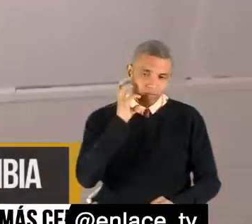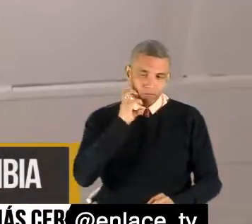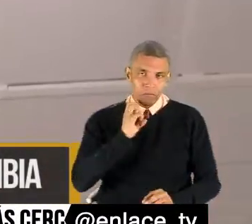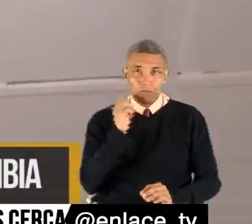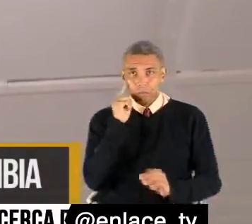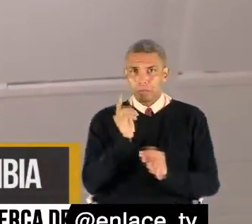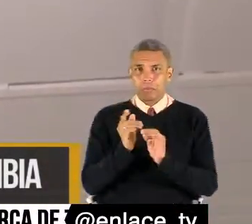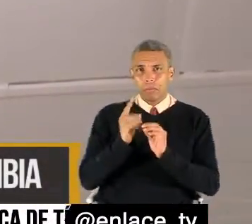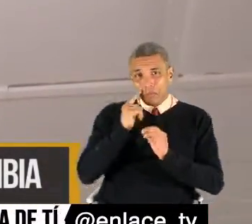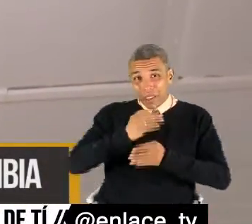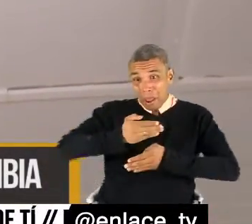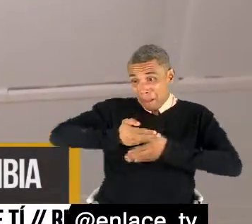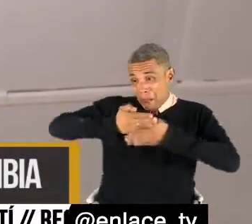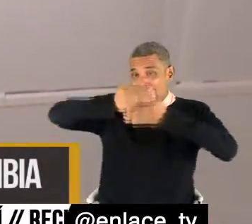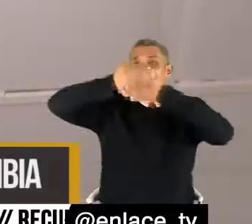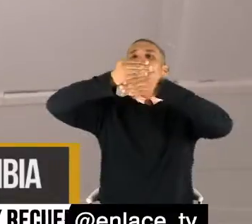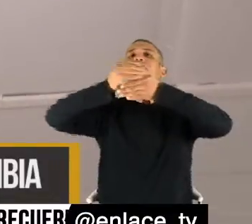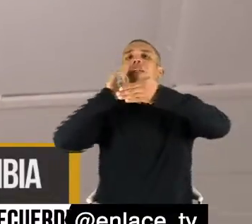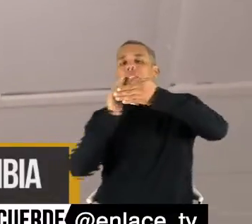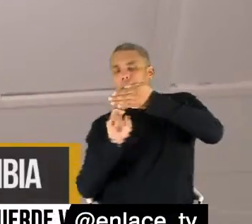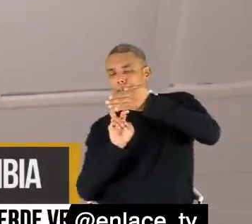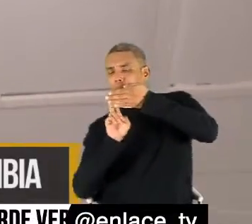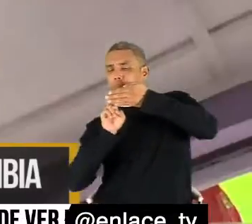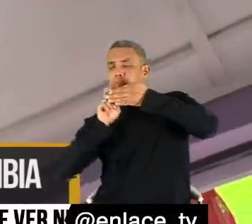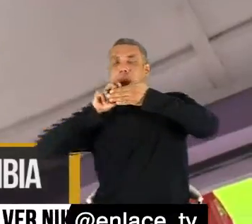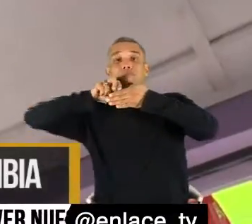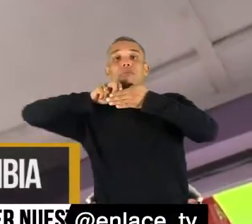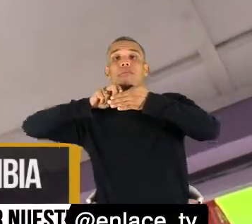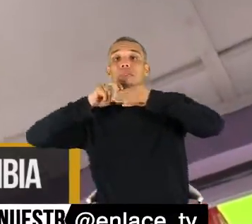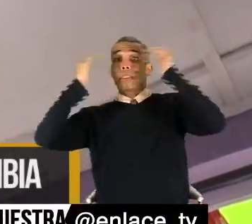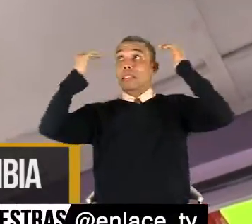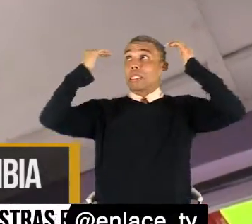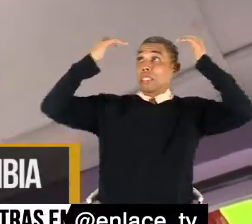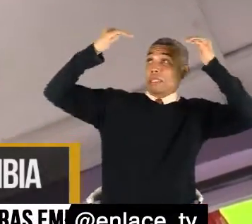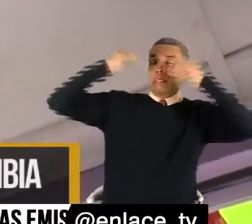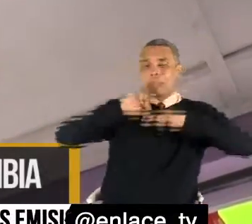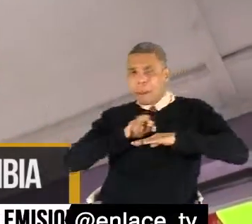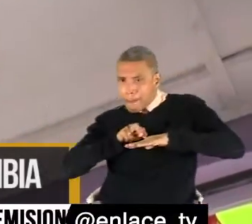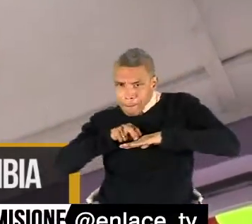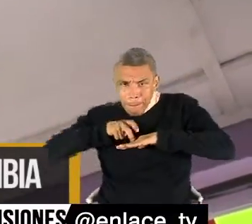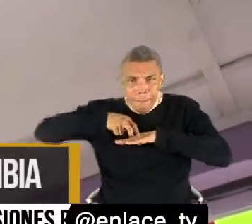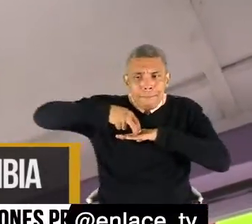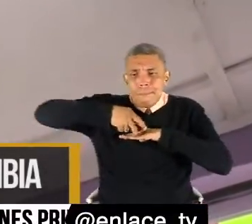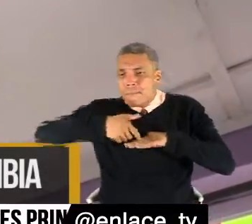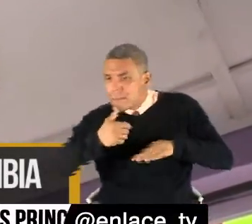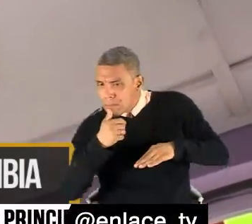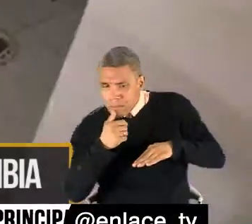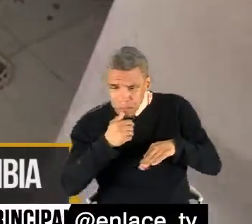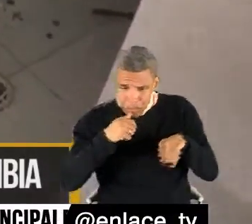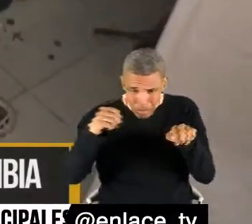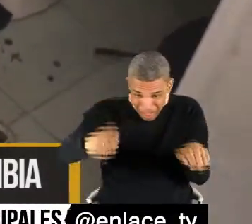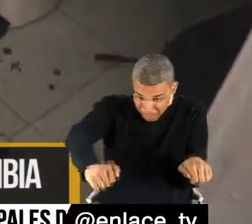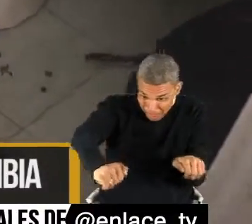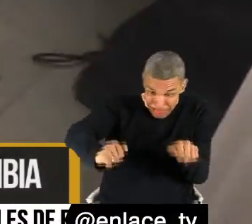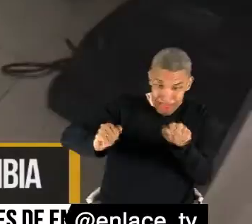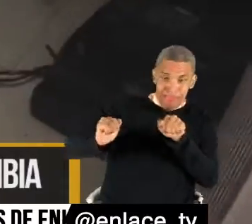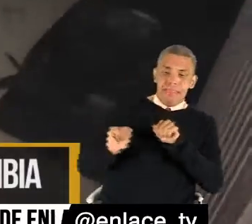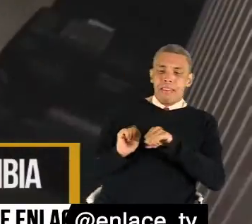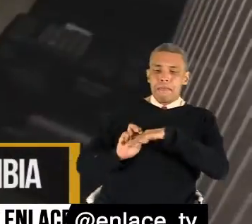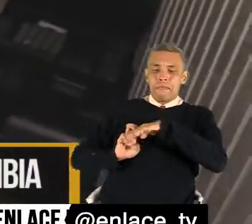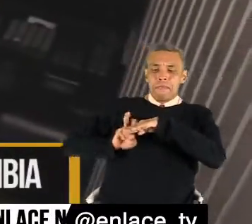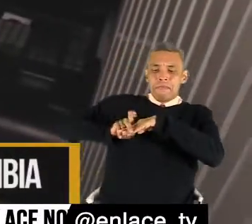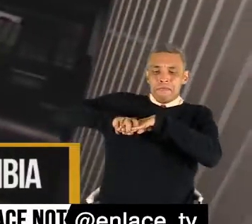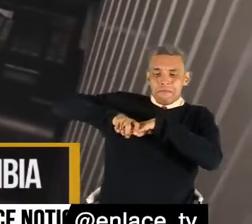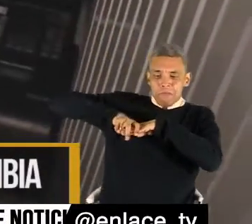se subieron por el techo, caminaron sobre el cielo raso y buscaron la manera de cuál de ellos se